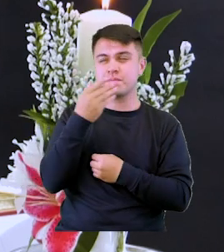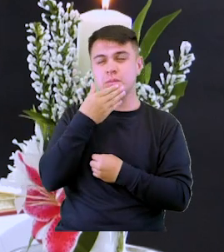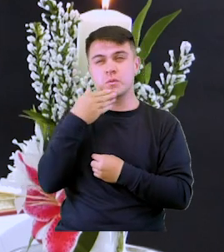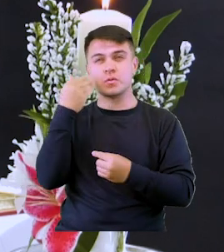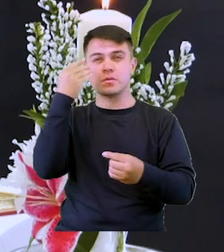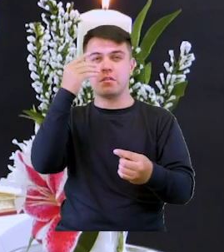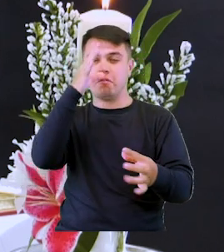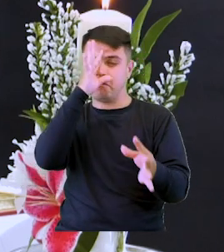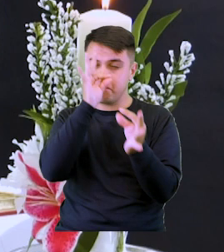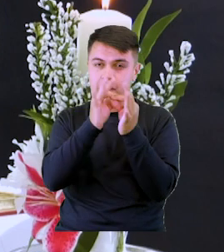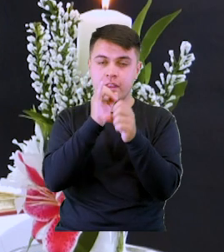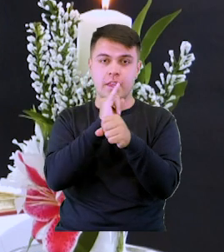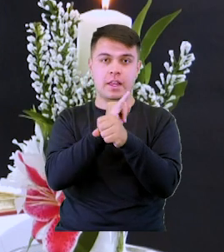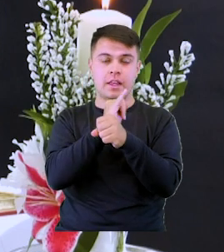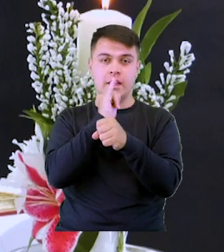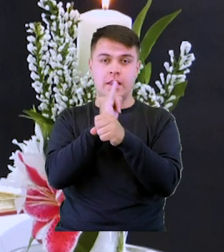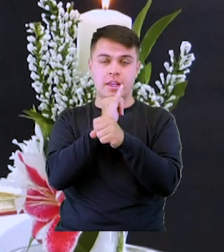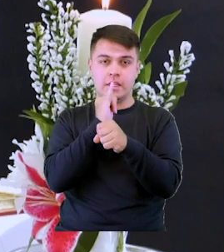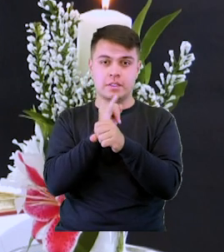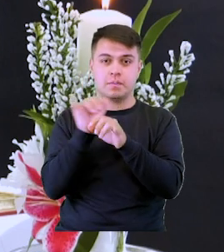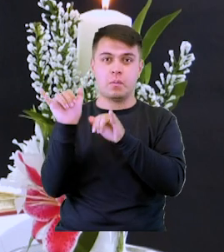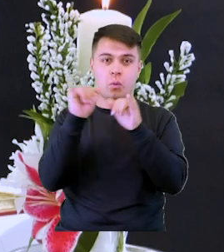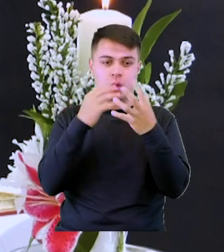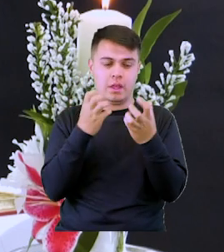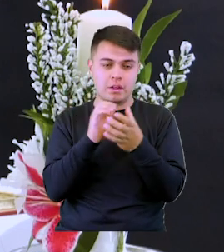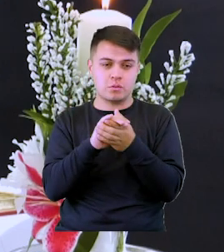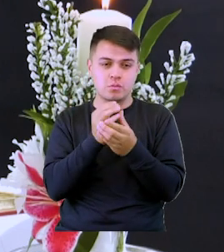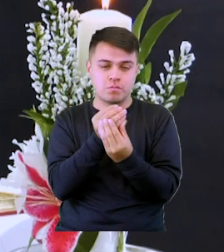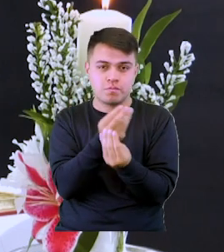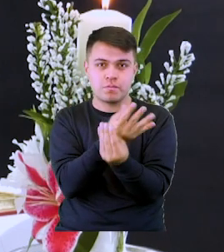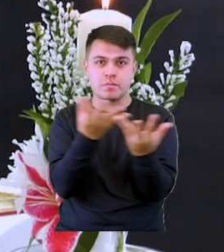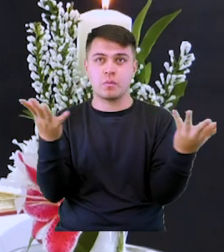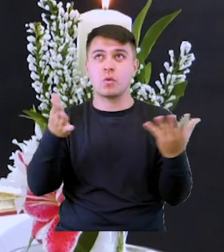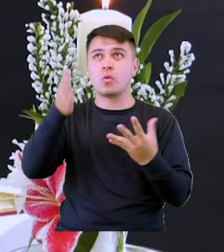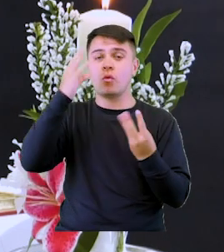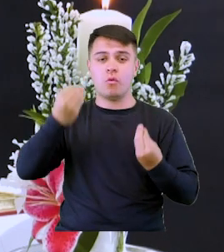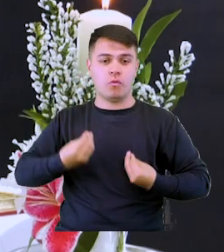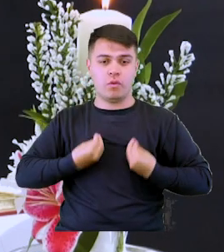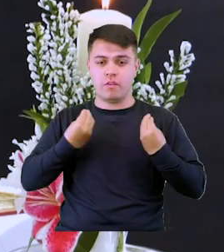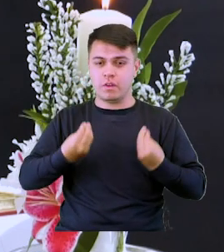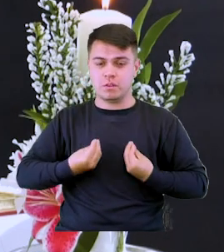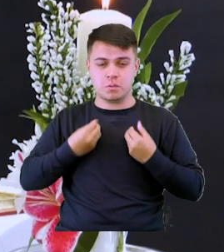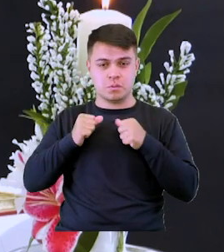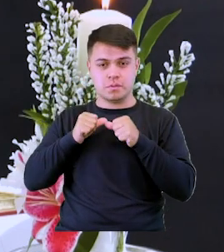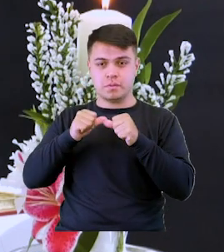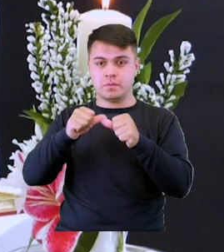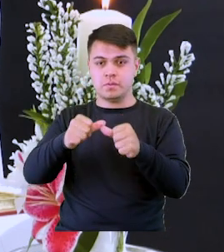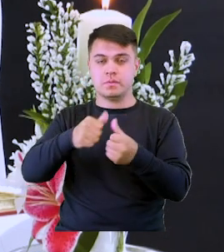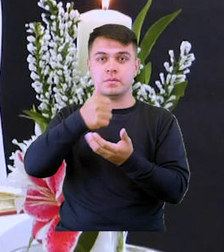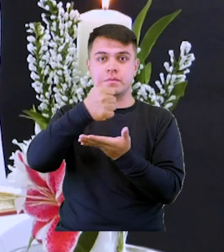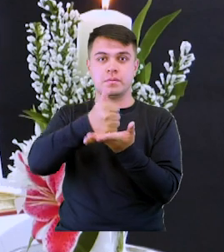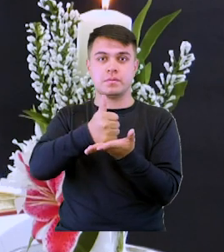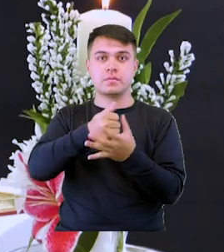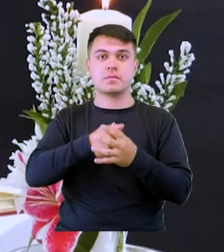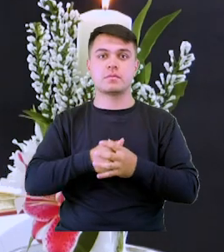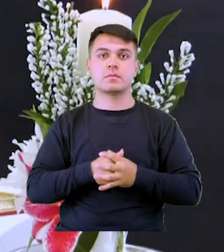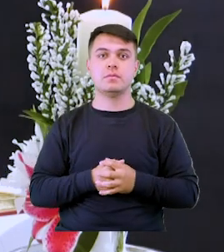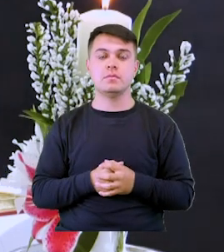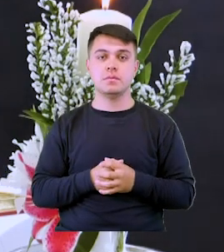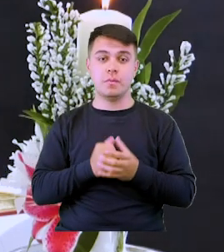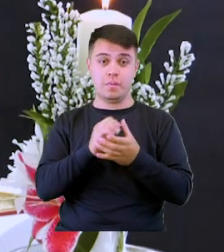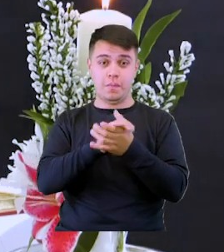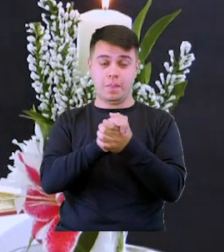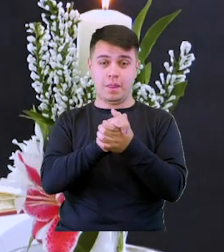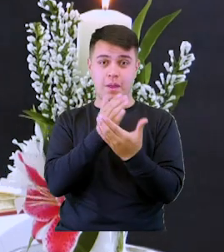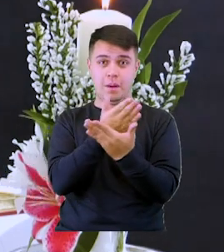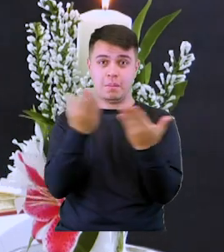tu Iglesia, y conforme a tu palabra, concédele la paz y la unidad, tú que vives y reinas por los siglos de los siglos. Amén.